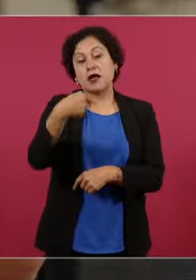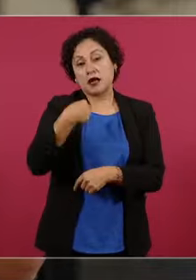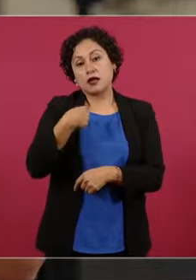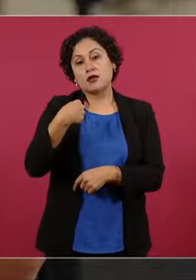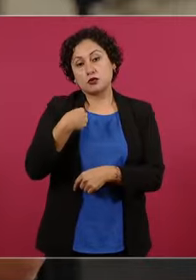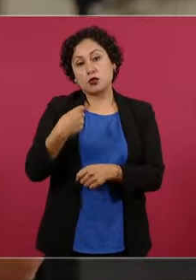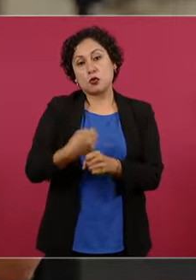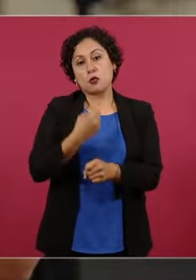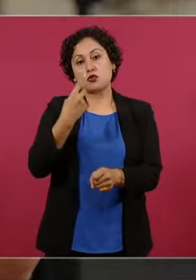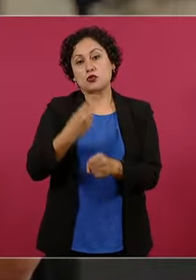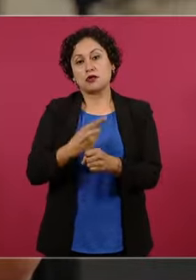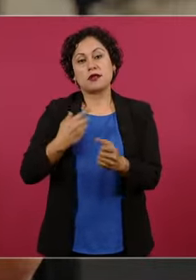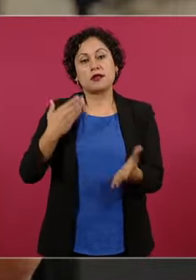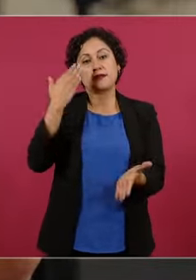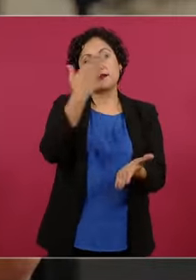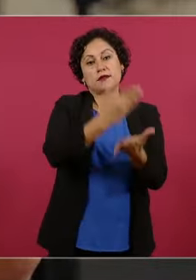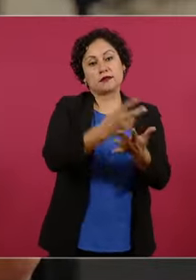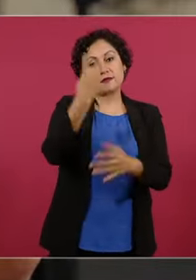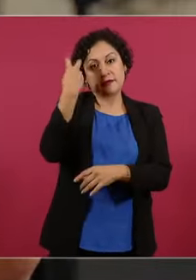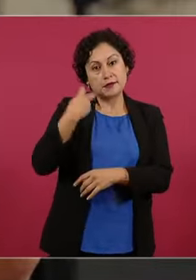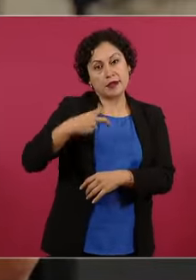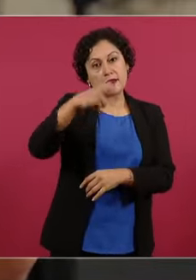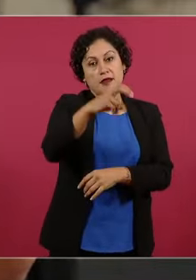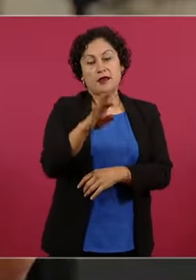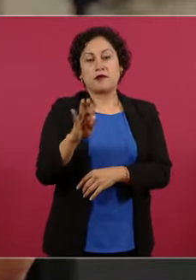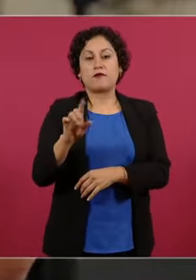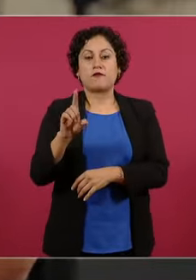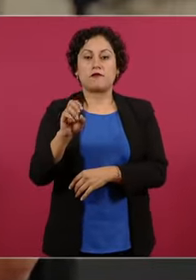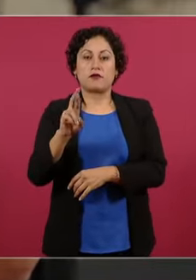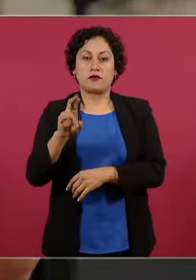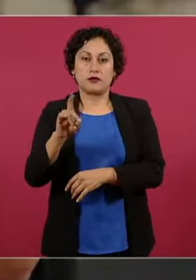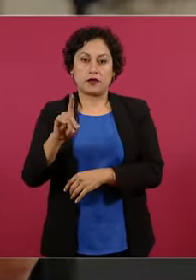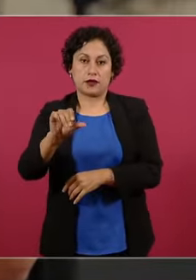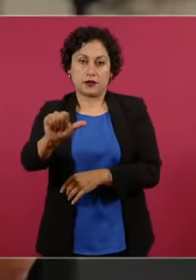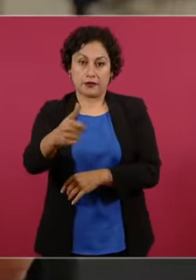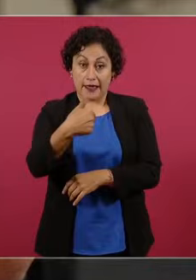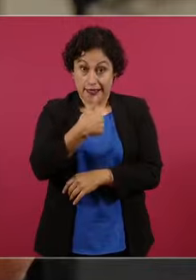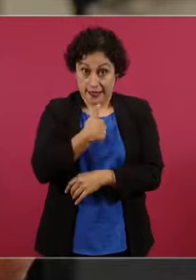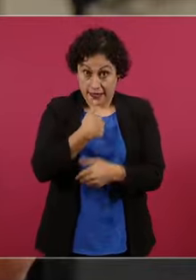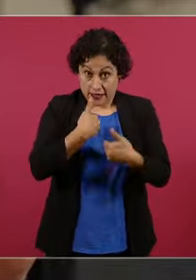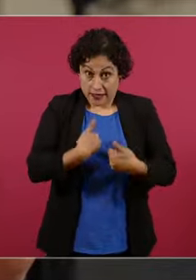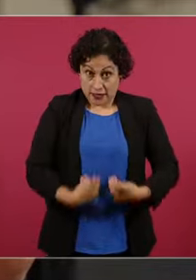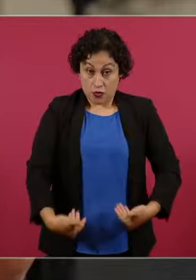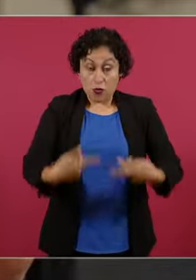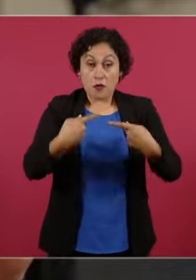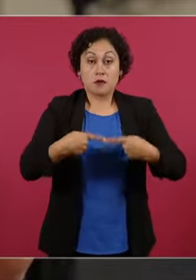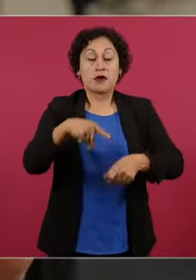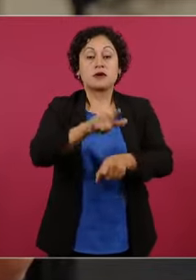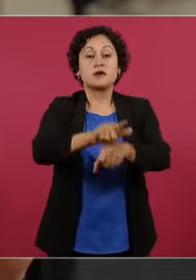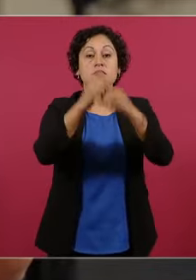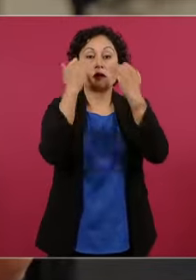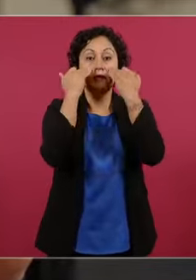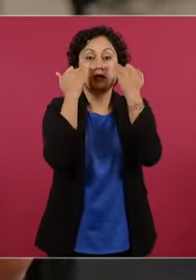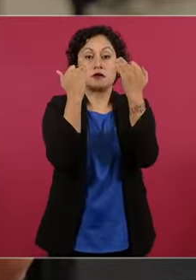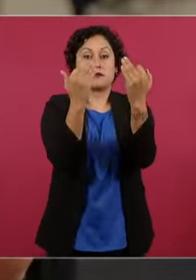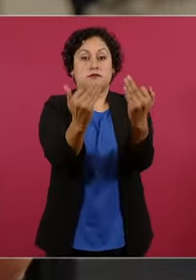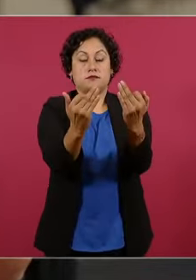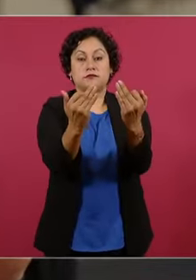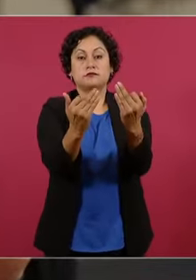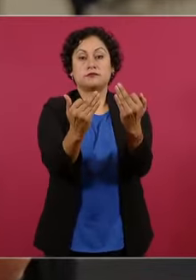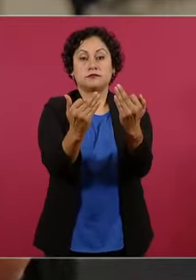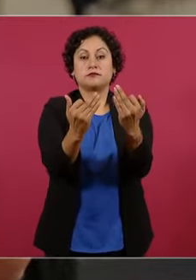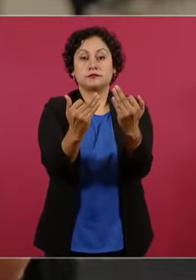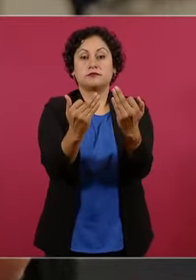Unidos, y atestiguar, pues de una manera principal, en